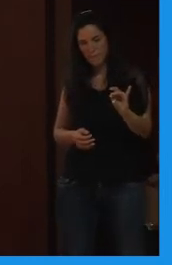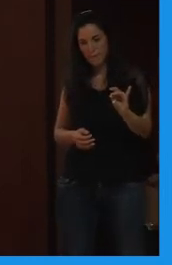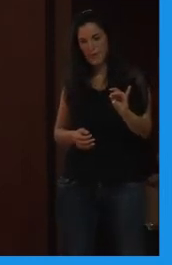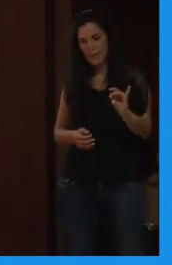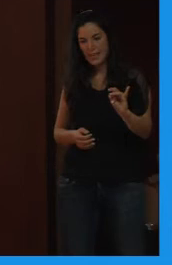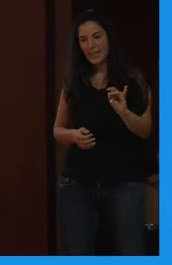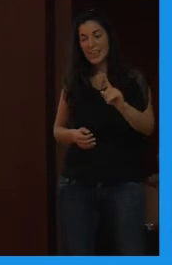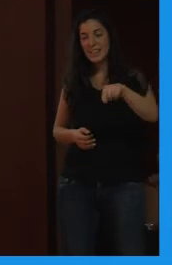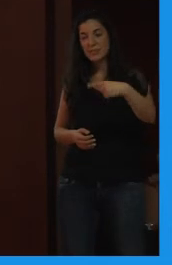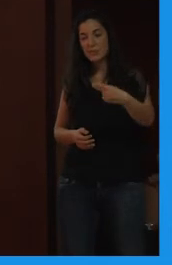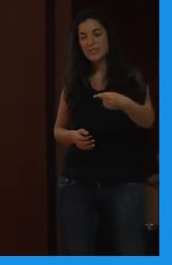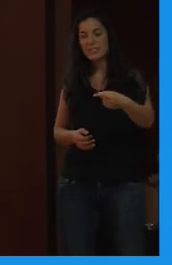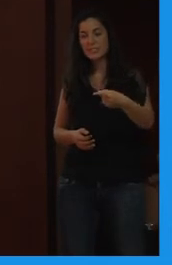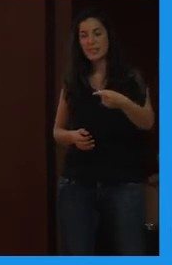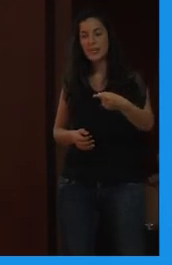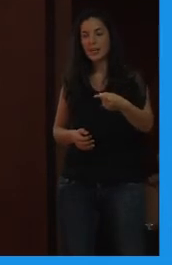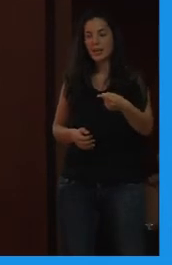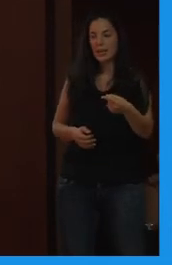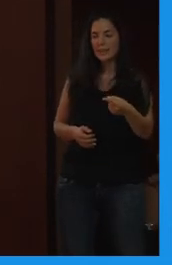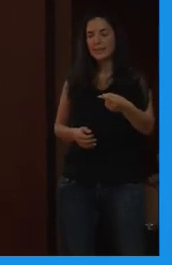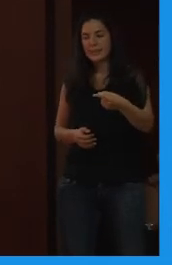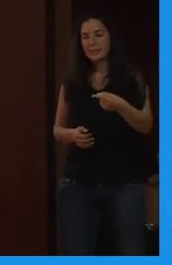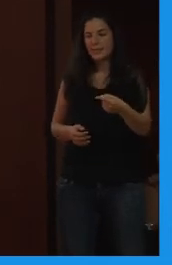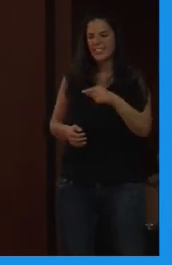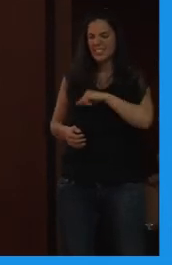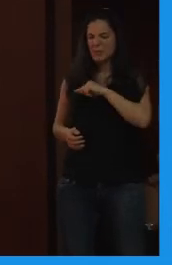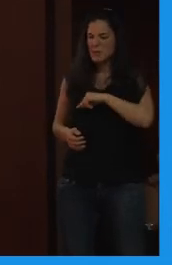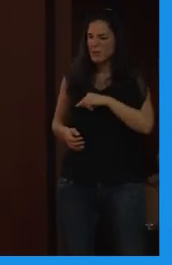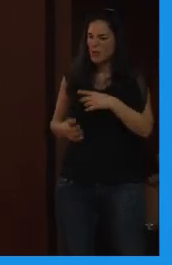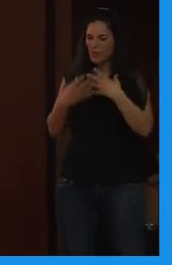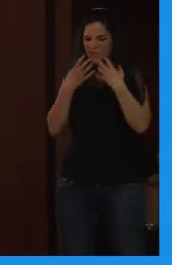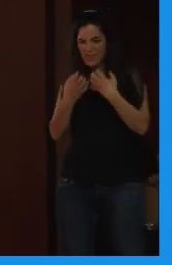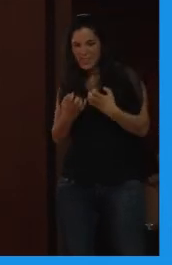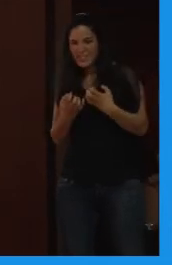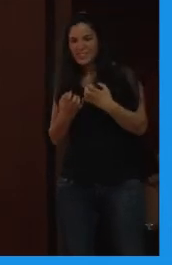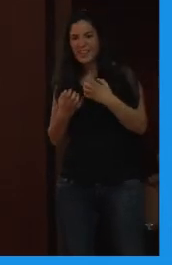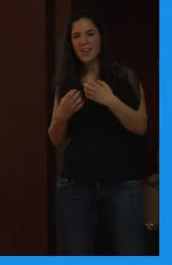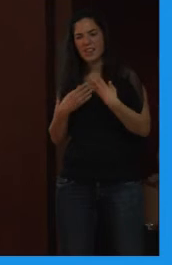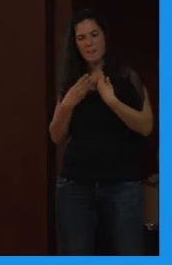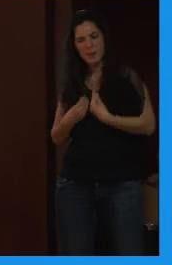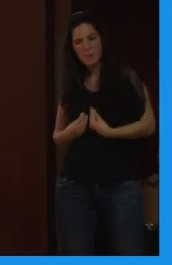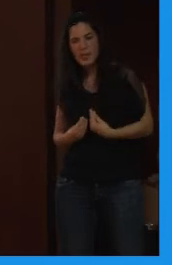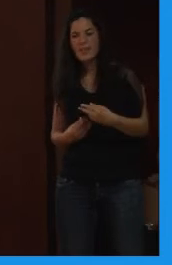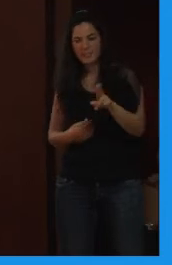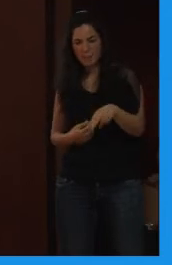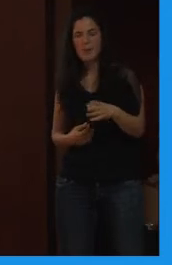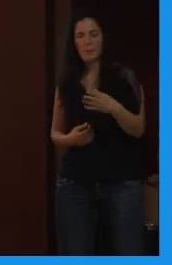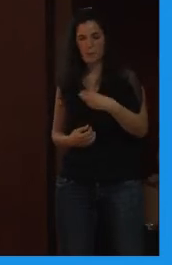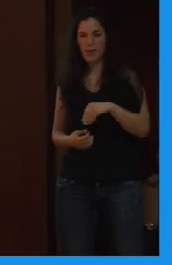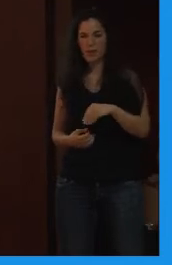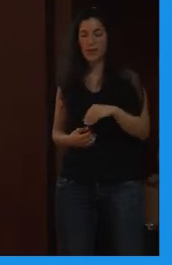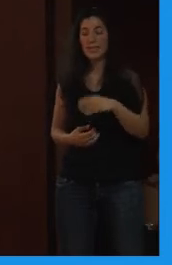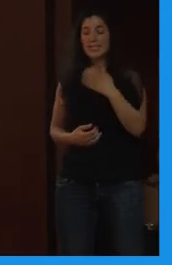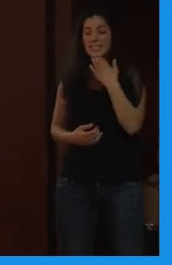clínica más manifiesta y encontrarse peor y encontrarse más deprimida. Y si se confirma el hipotiroidismo